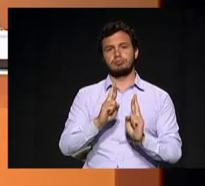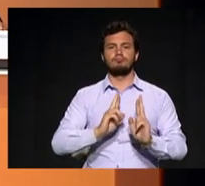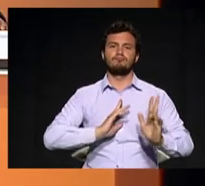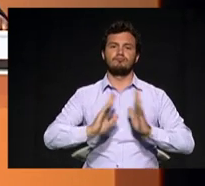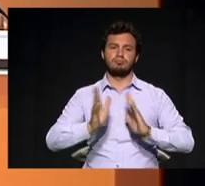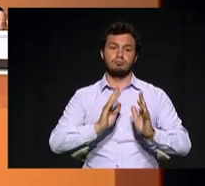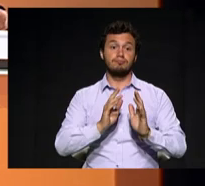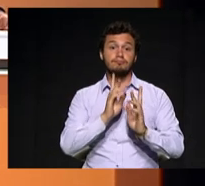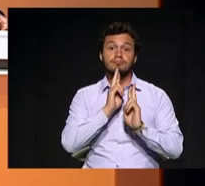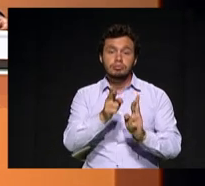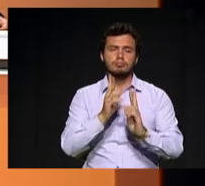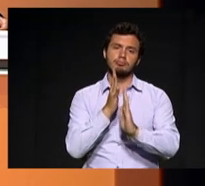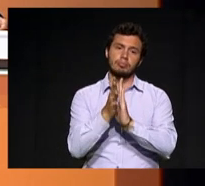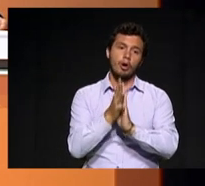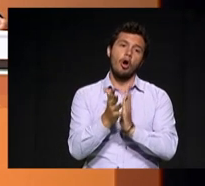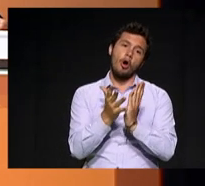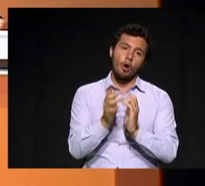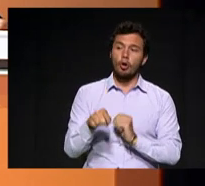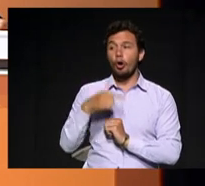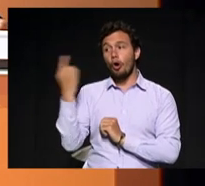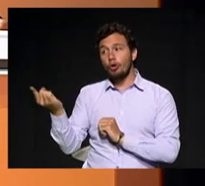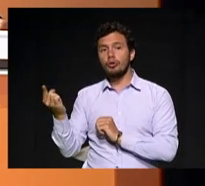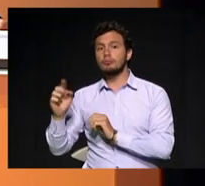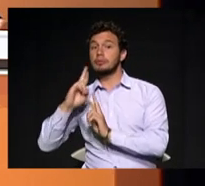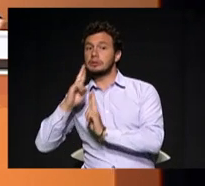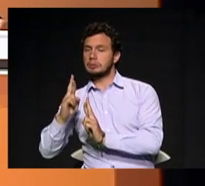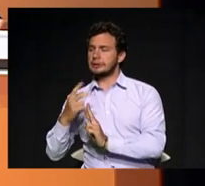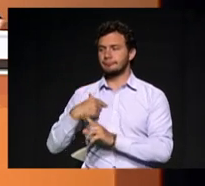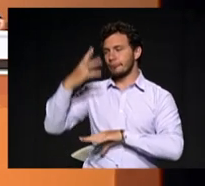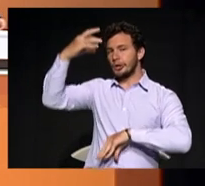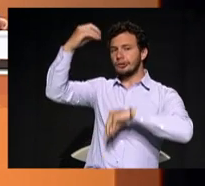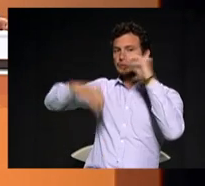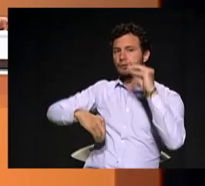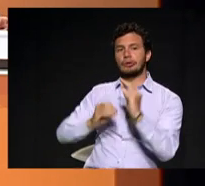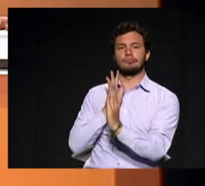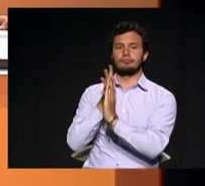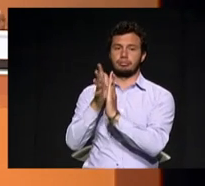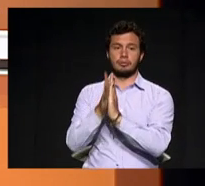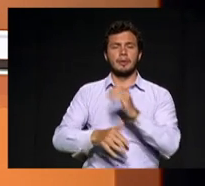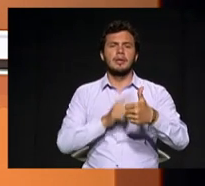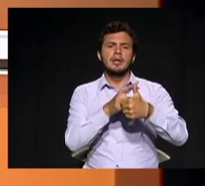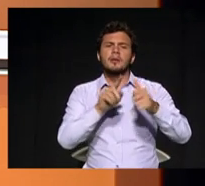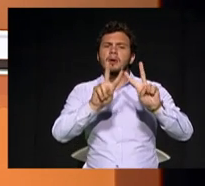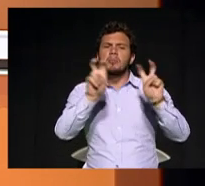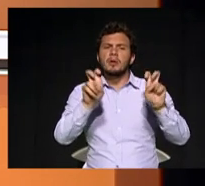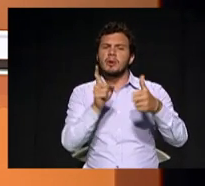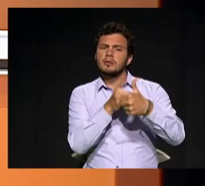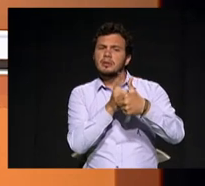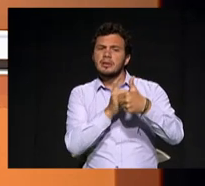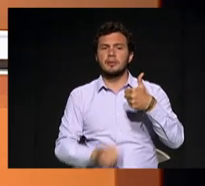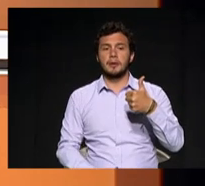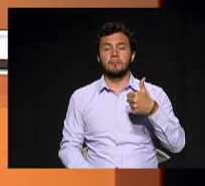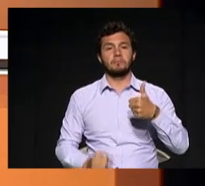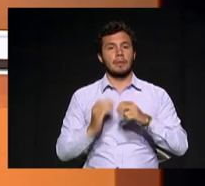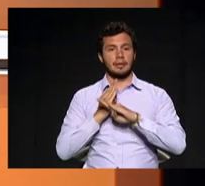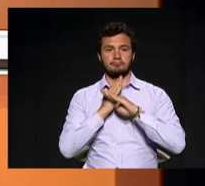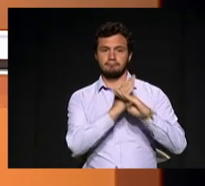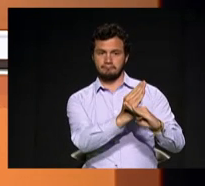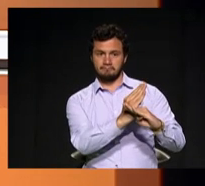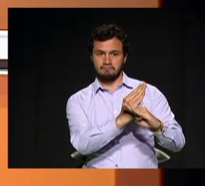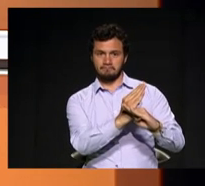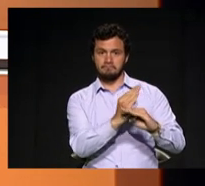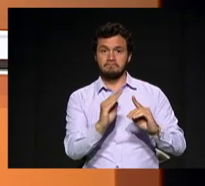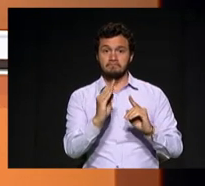controvertir algunas de las respuestas de otros candidatos el primer tema de seguridad va a tener dos preguntas es el único tema que tiene dos preguntas